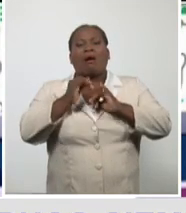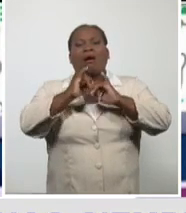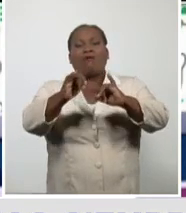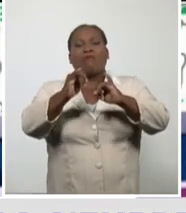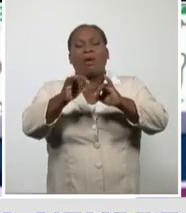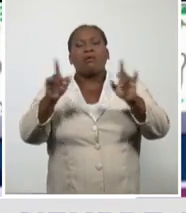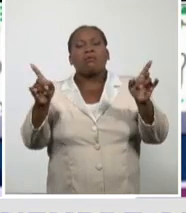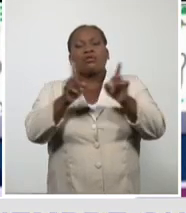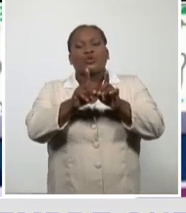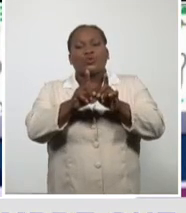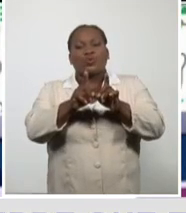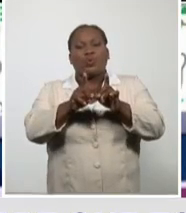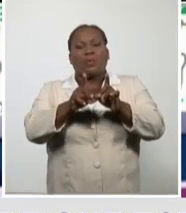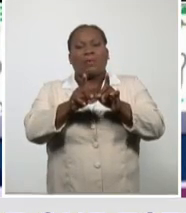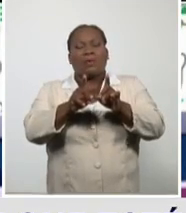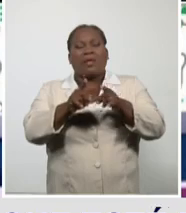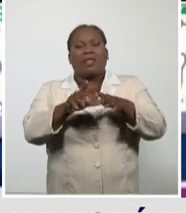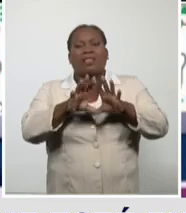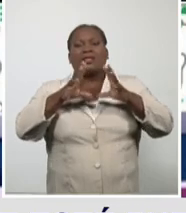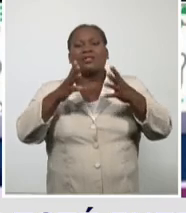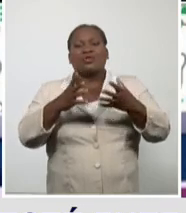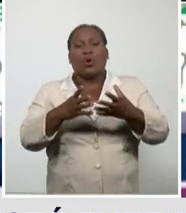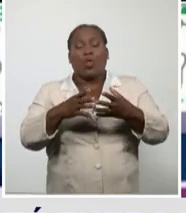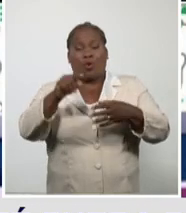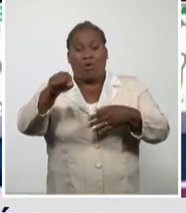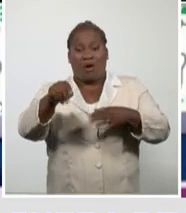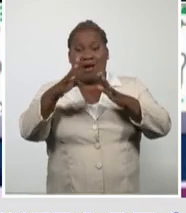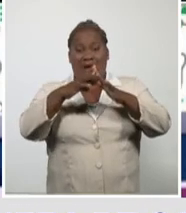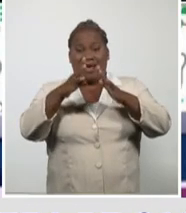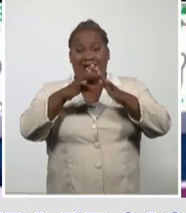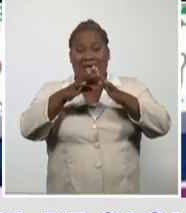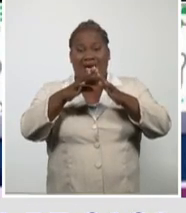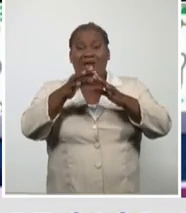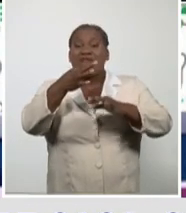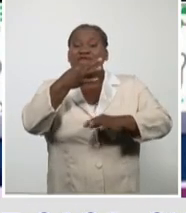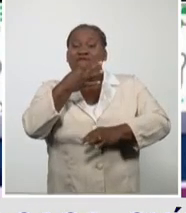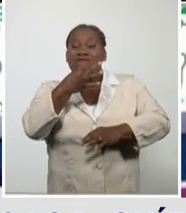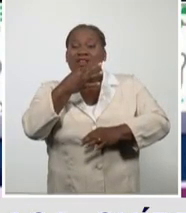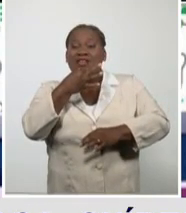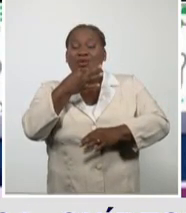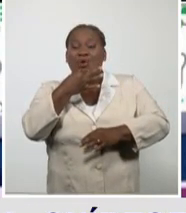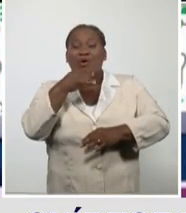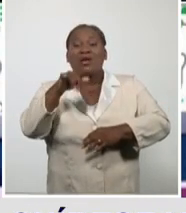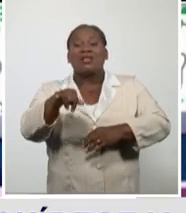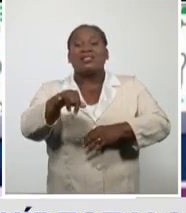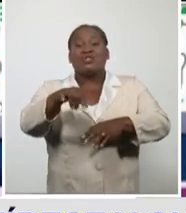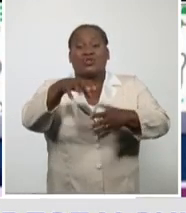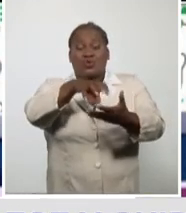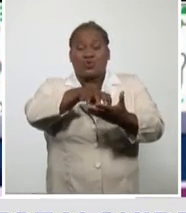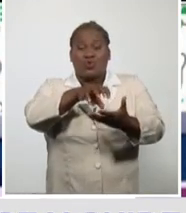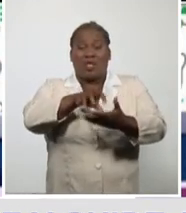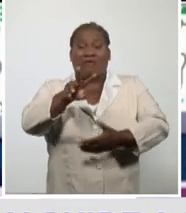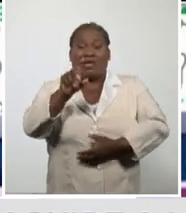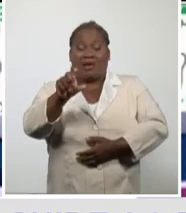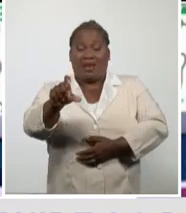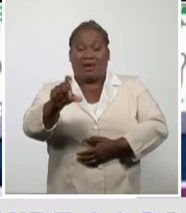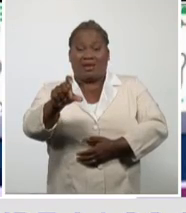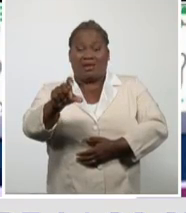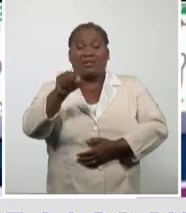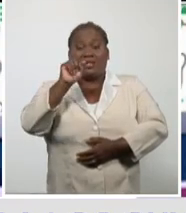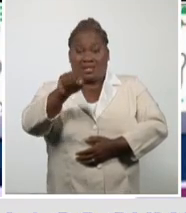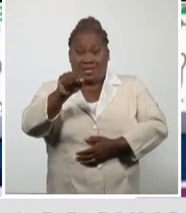resumen de lo que ha sucedido en el hogar de ancianos de aquella ciudad. Les recuerdo que fue